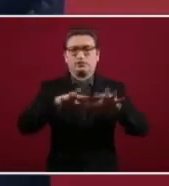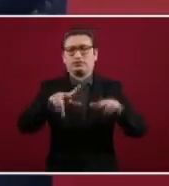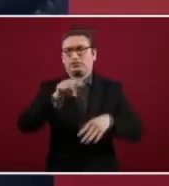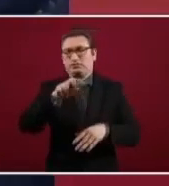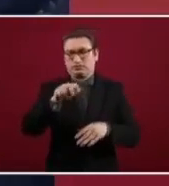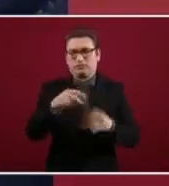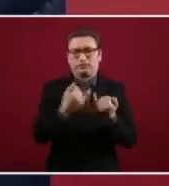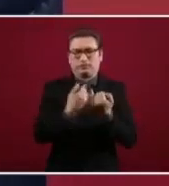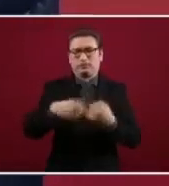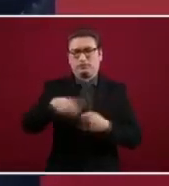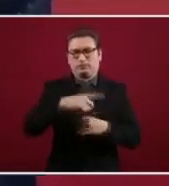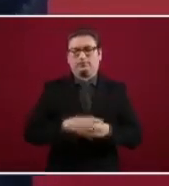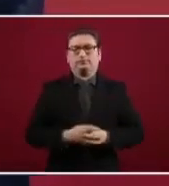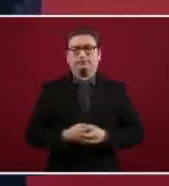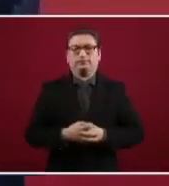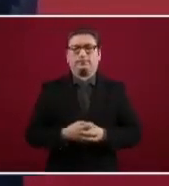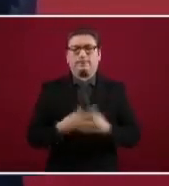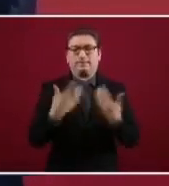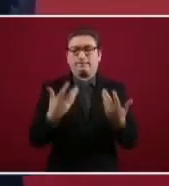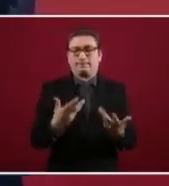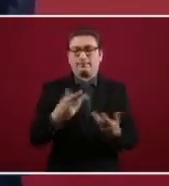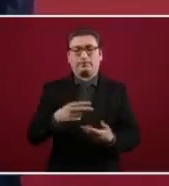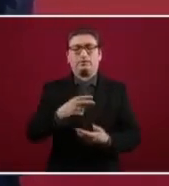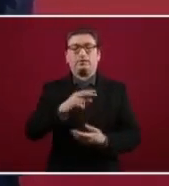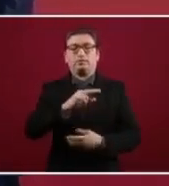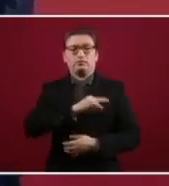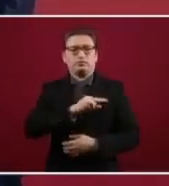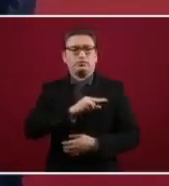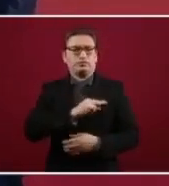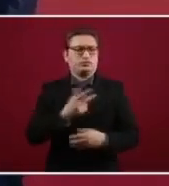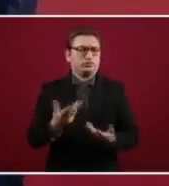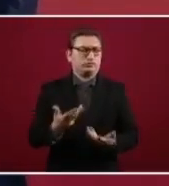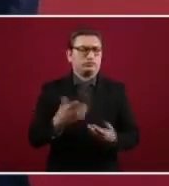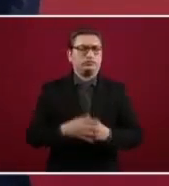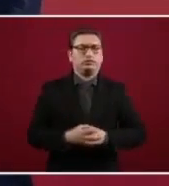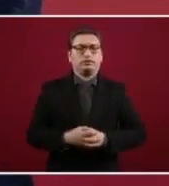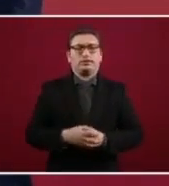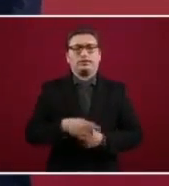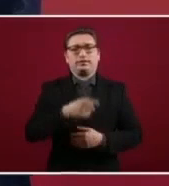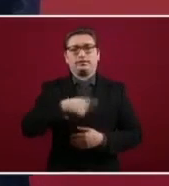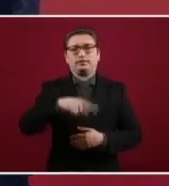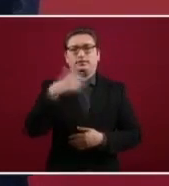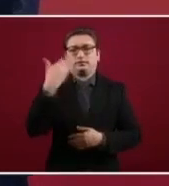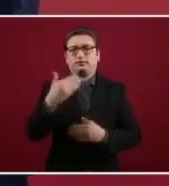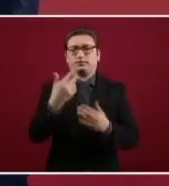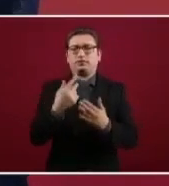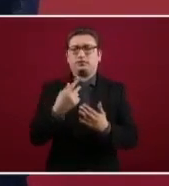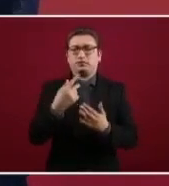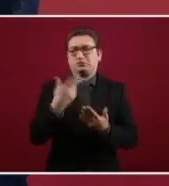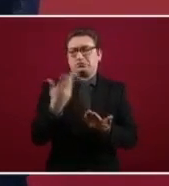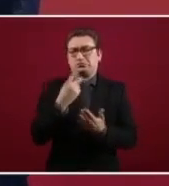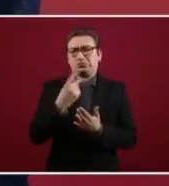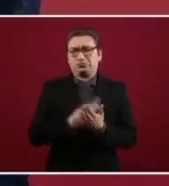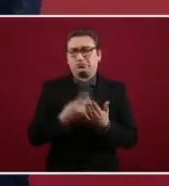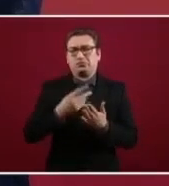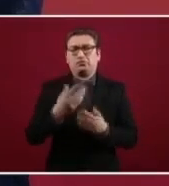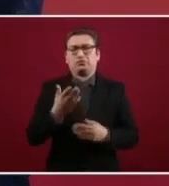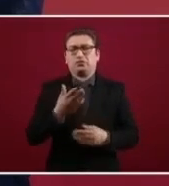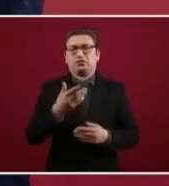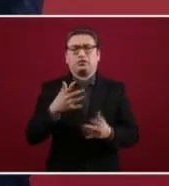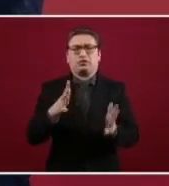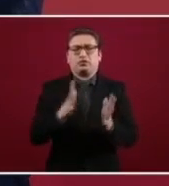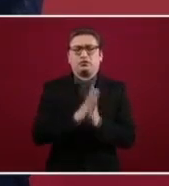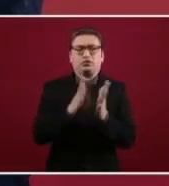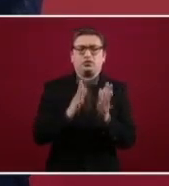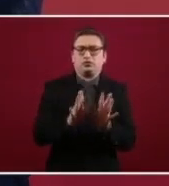televisión del lado del sector público el programa participa se